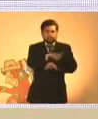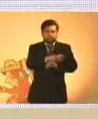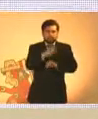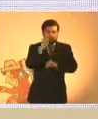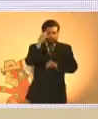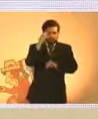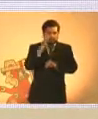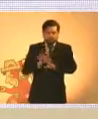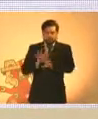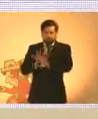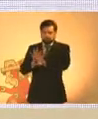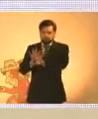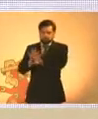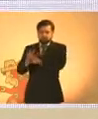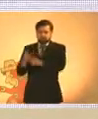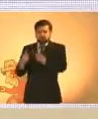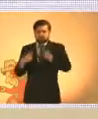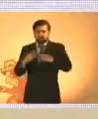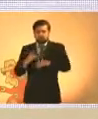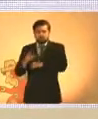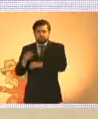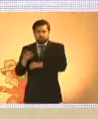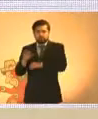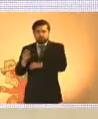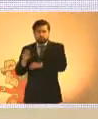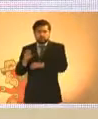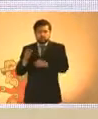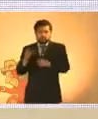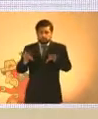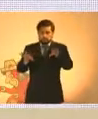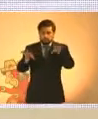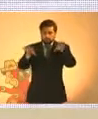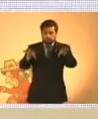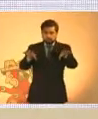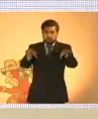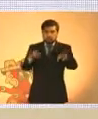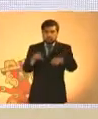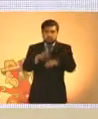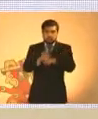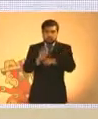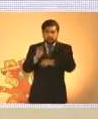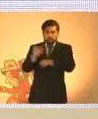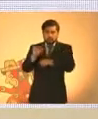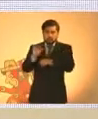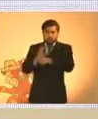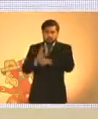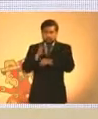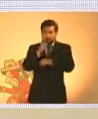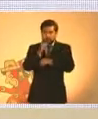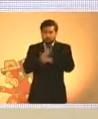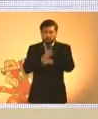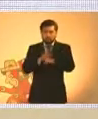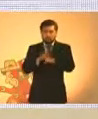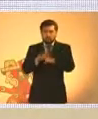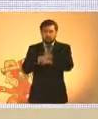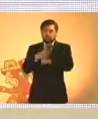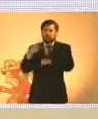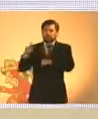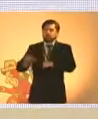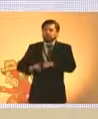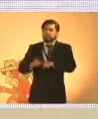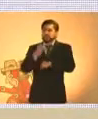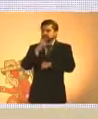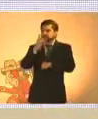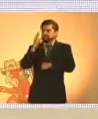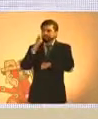los mejores generales excepto bolívar que no podía estar porque su propio gobierno se lo impidió estaban